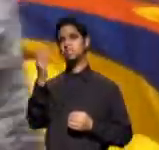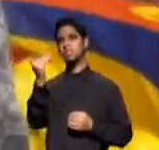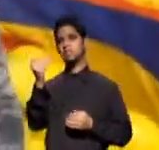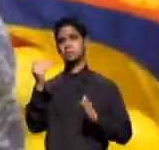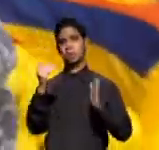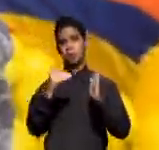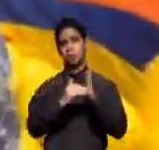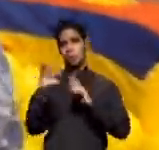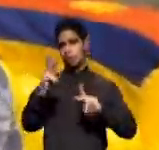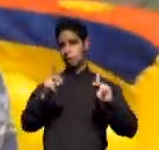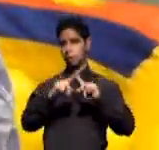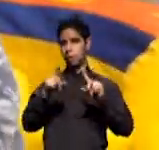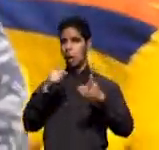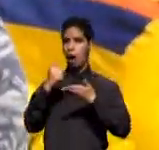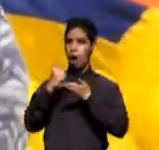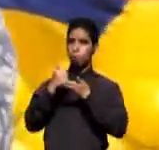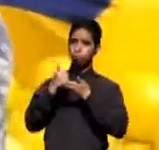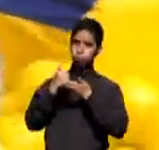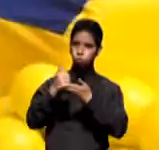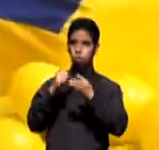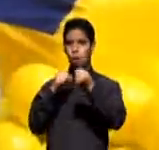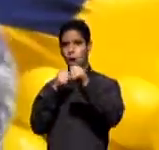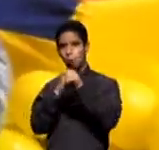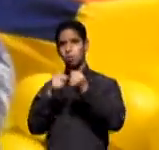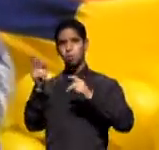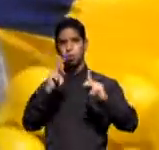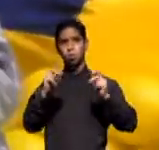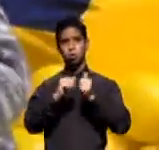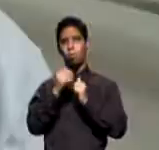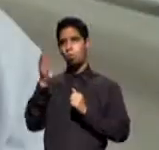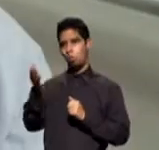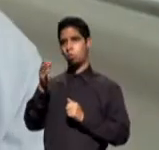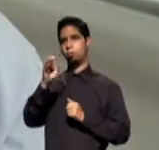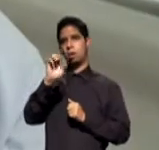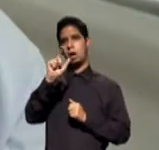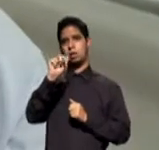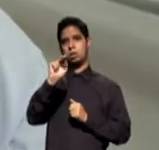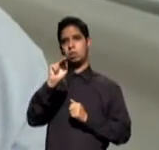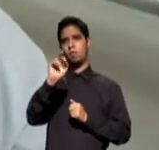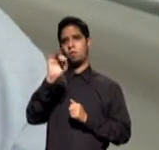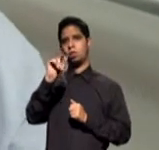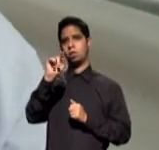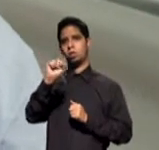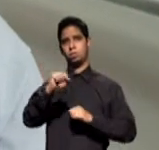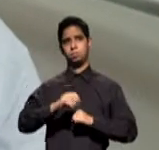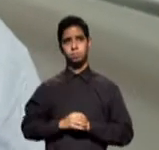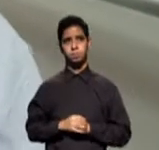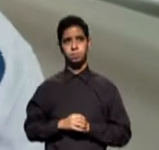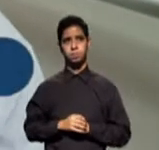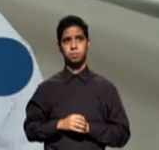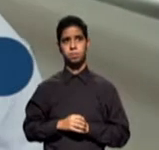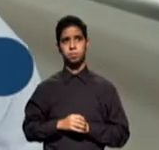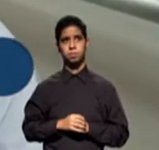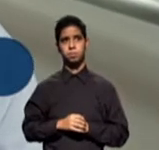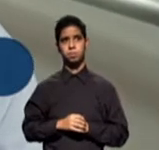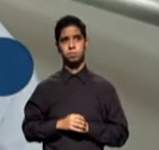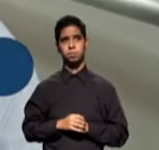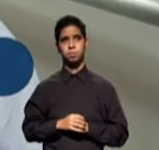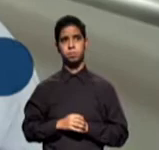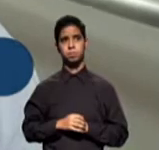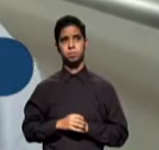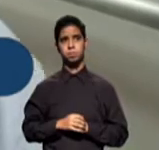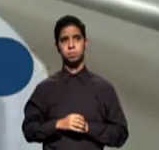y seguimientos, como lo es el caso de Ariane Fuentes. Nos ayuda para